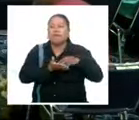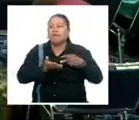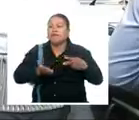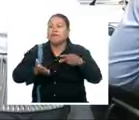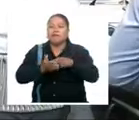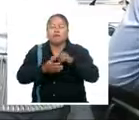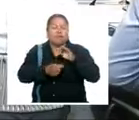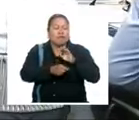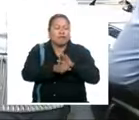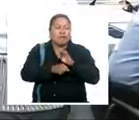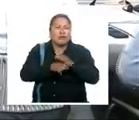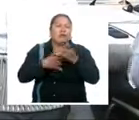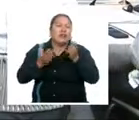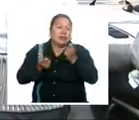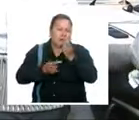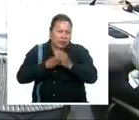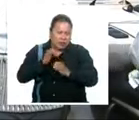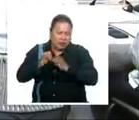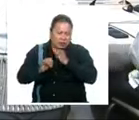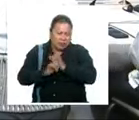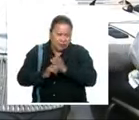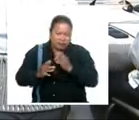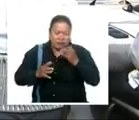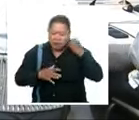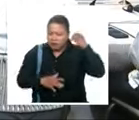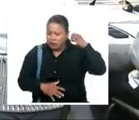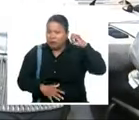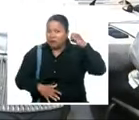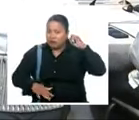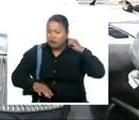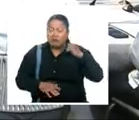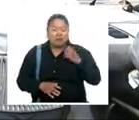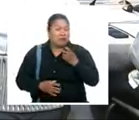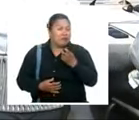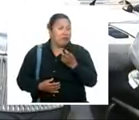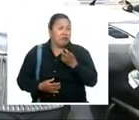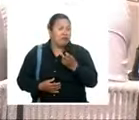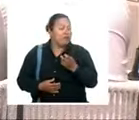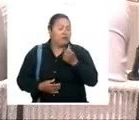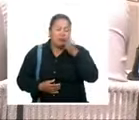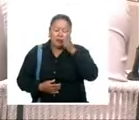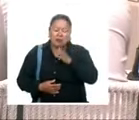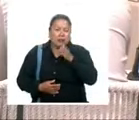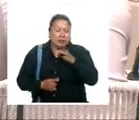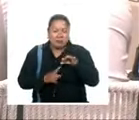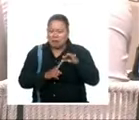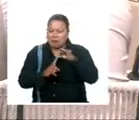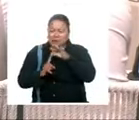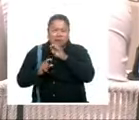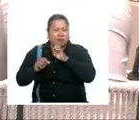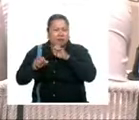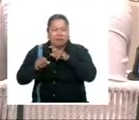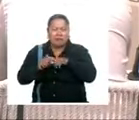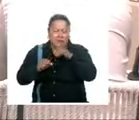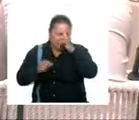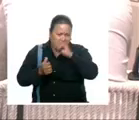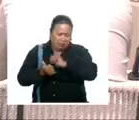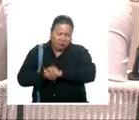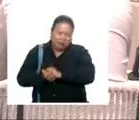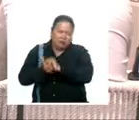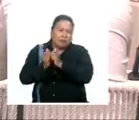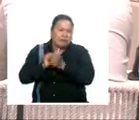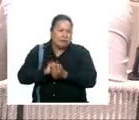influencia internacional. Oaxaca siempre ha sido protagonista de las grandes